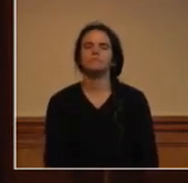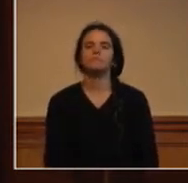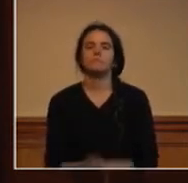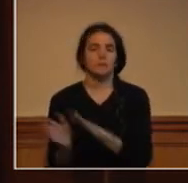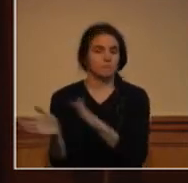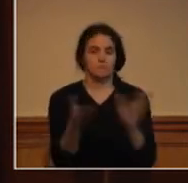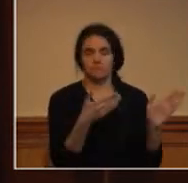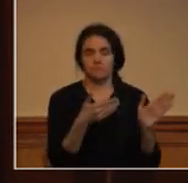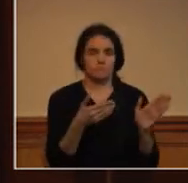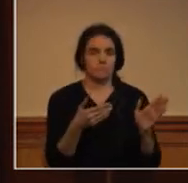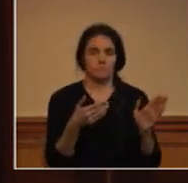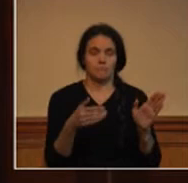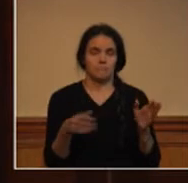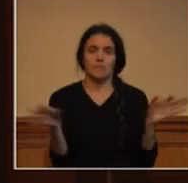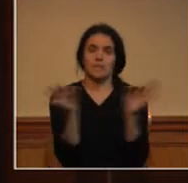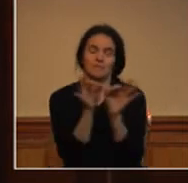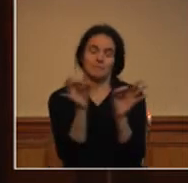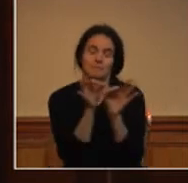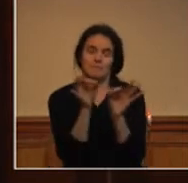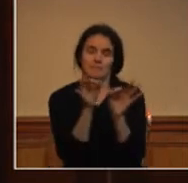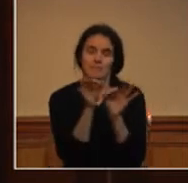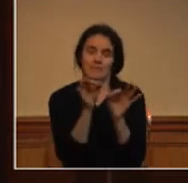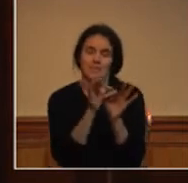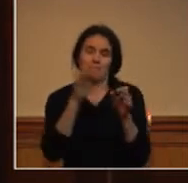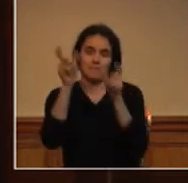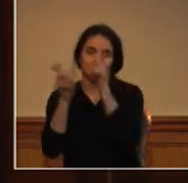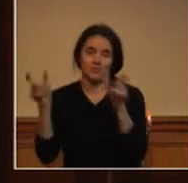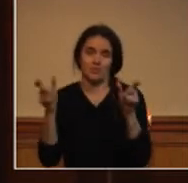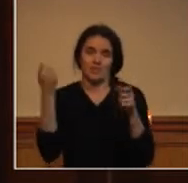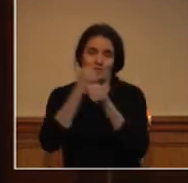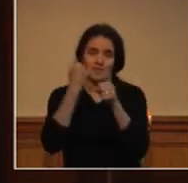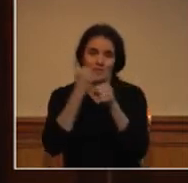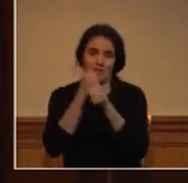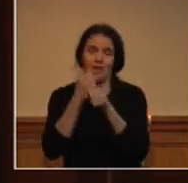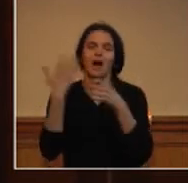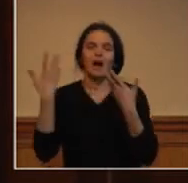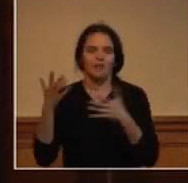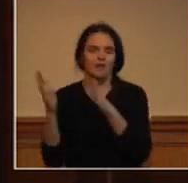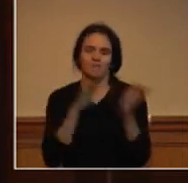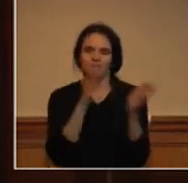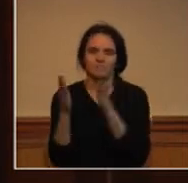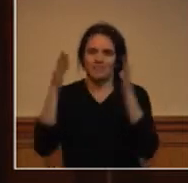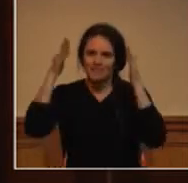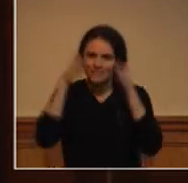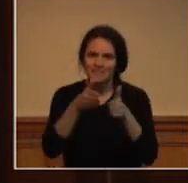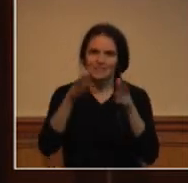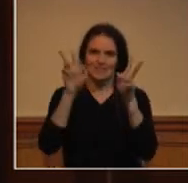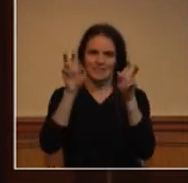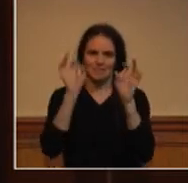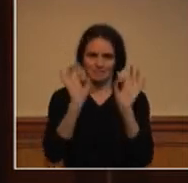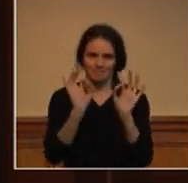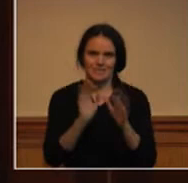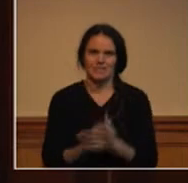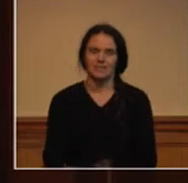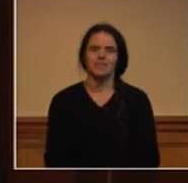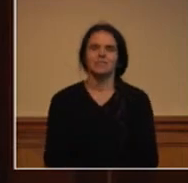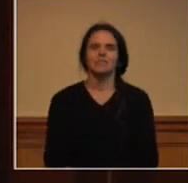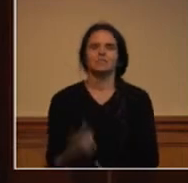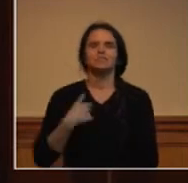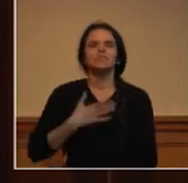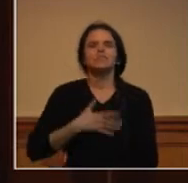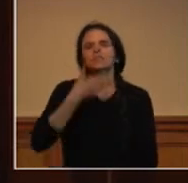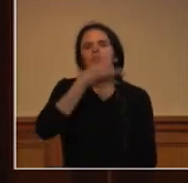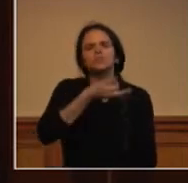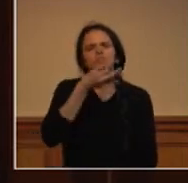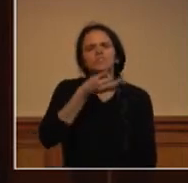los créditos necesarios, vamos a entrar en materia. Quiero partir contándoles cuáles fueron